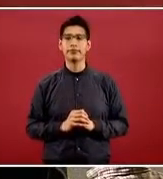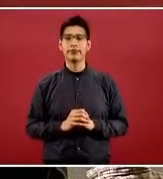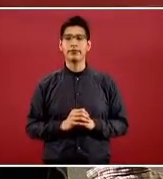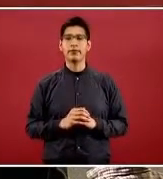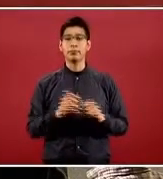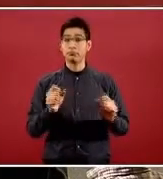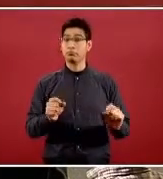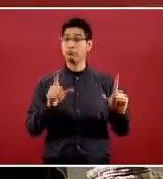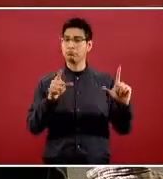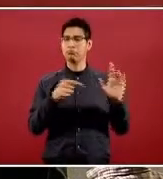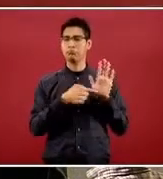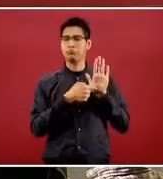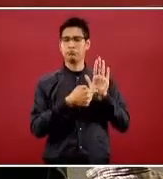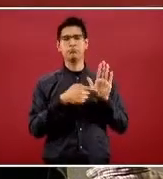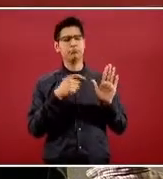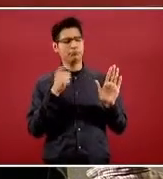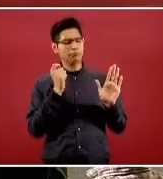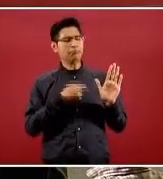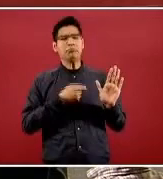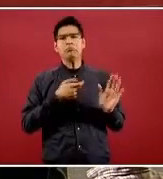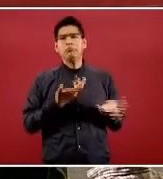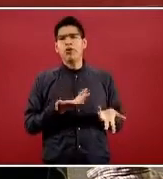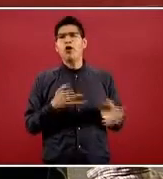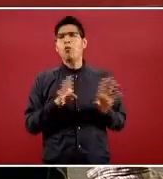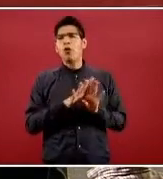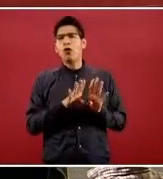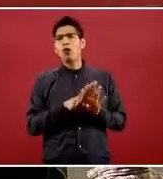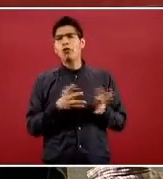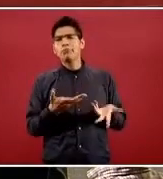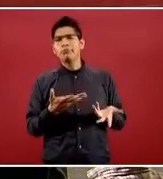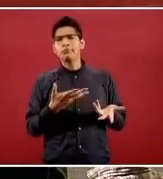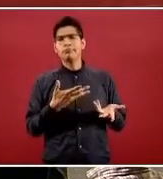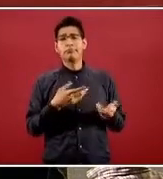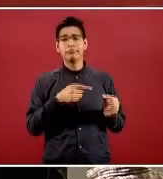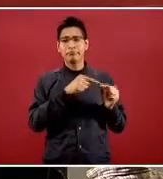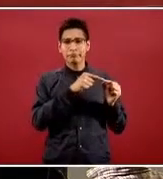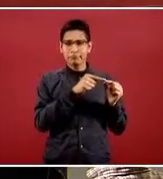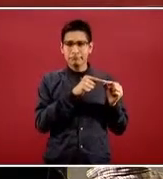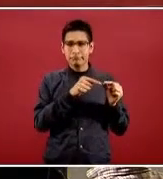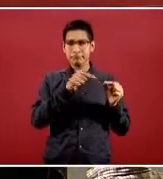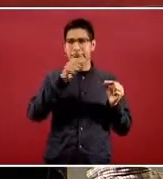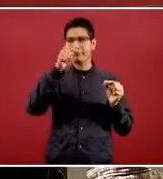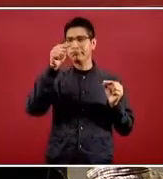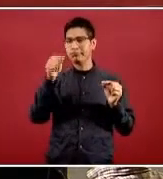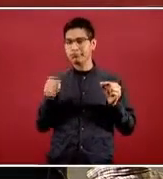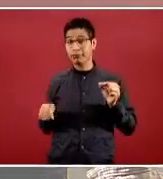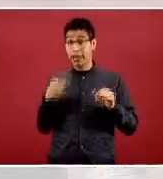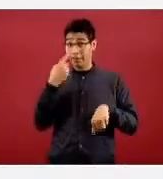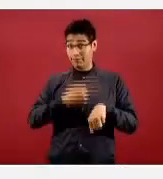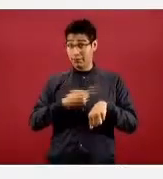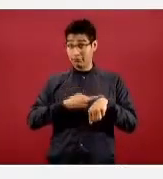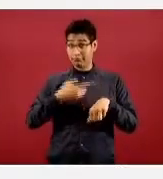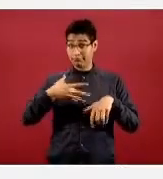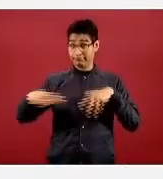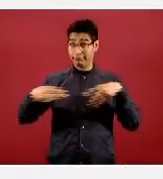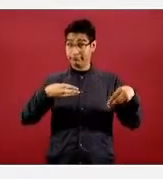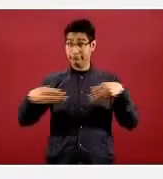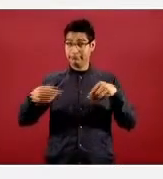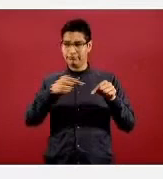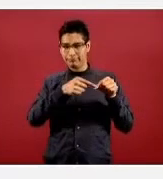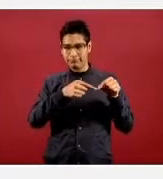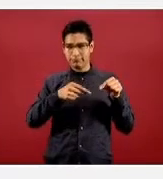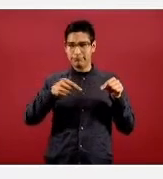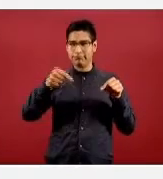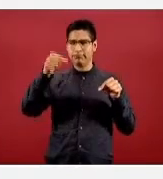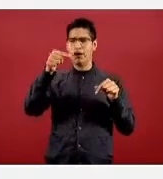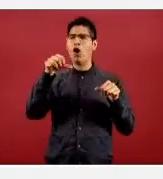seguimiento, lo estamos haciendo diario, de cómo se está comportando la curva de acumulados. Nuestro corte al día